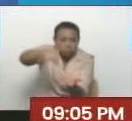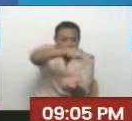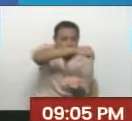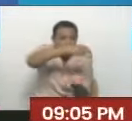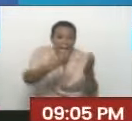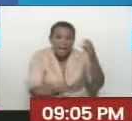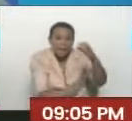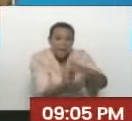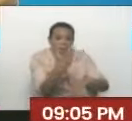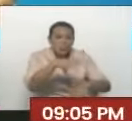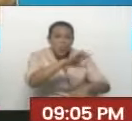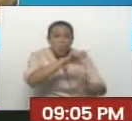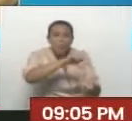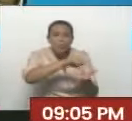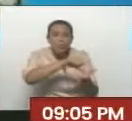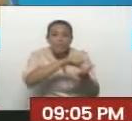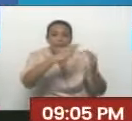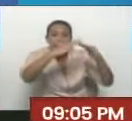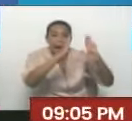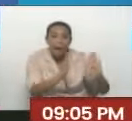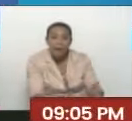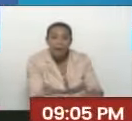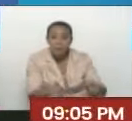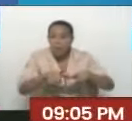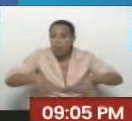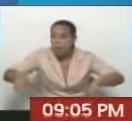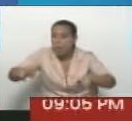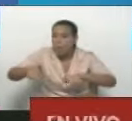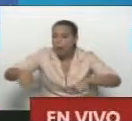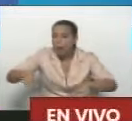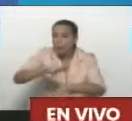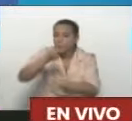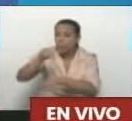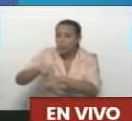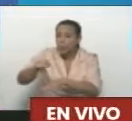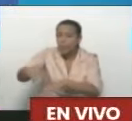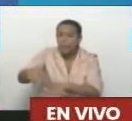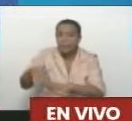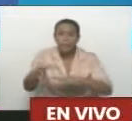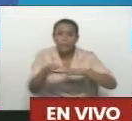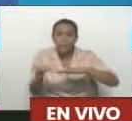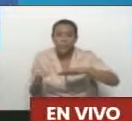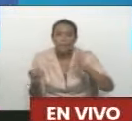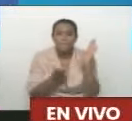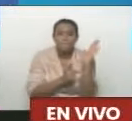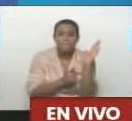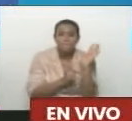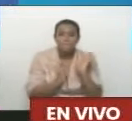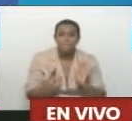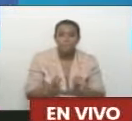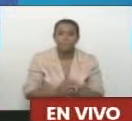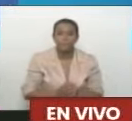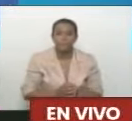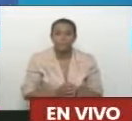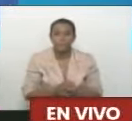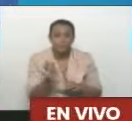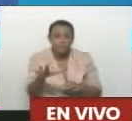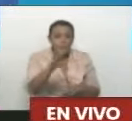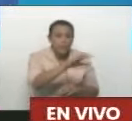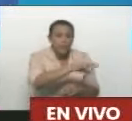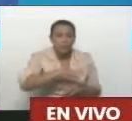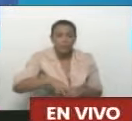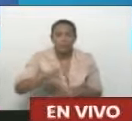mediante la apertura de ese censo a nivel local, nacional, municipal y